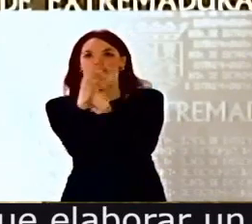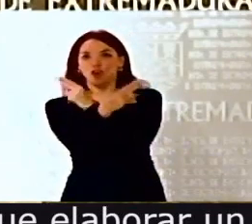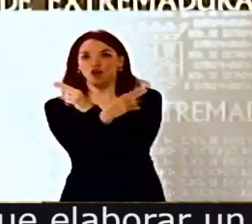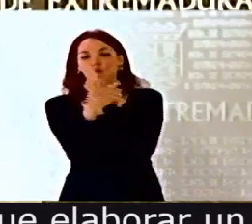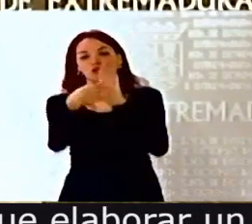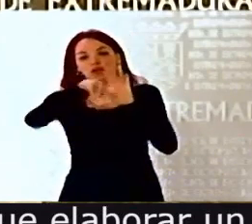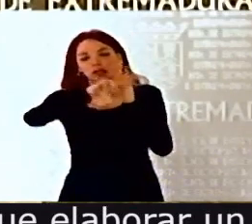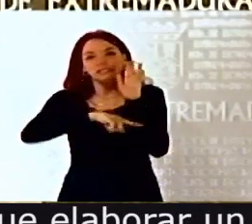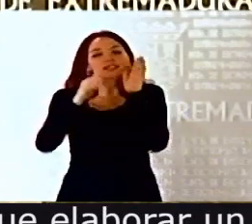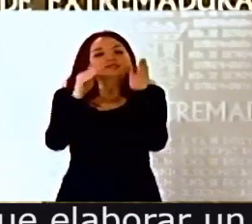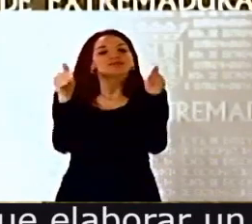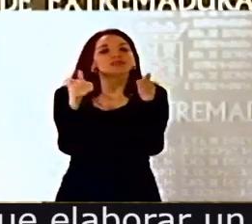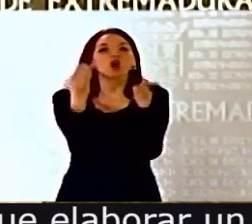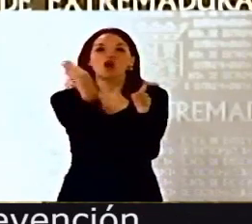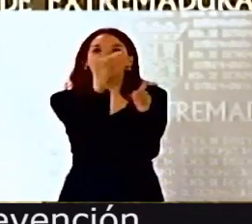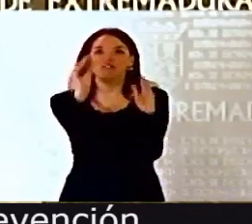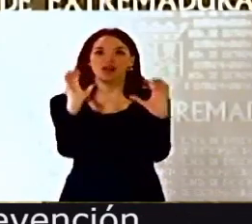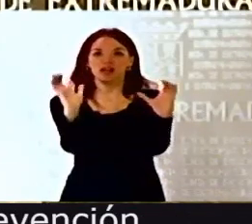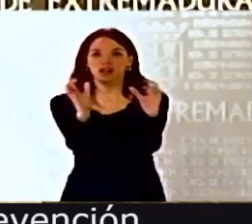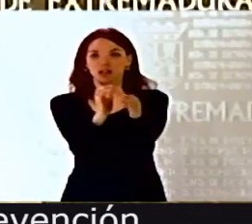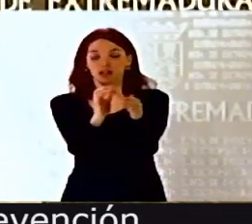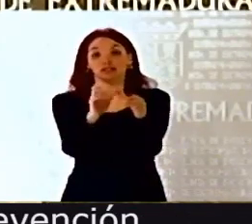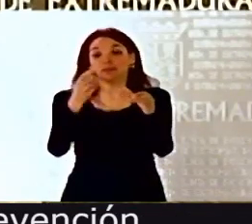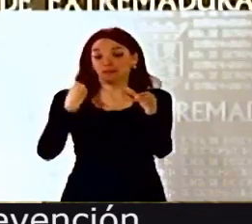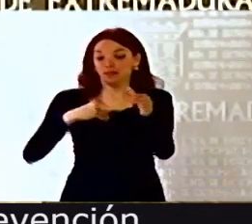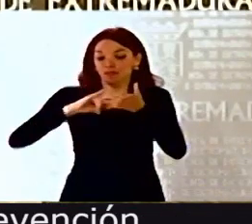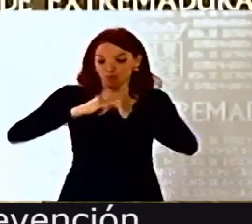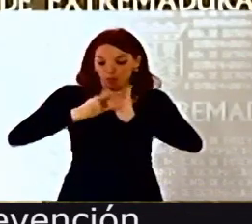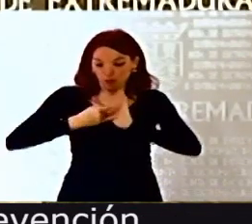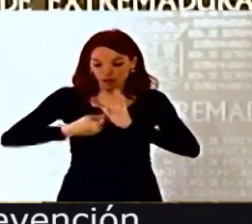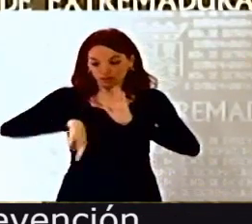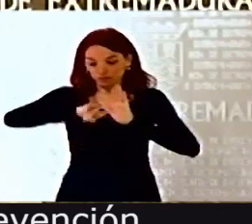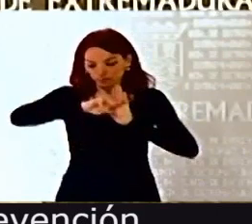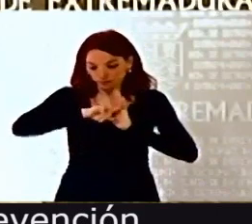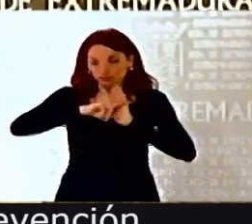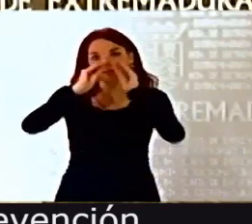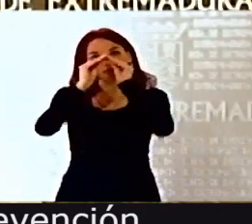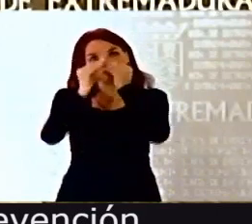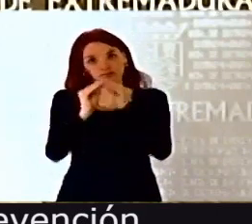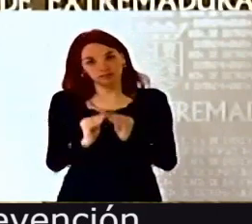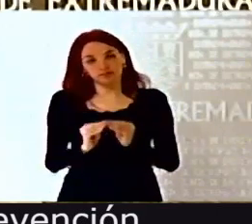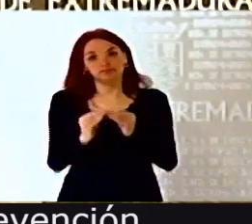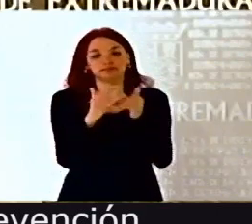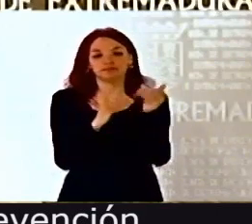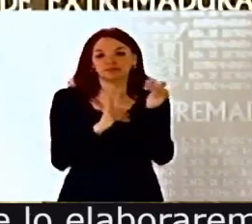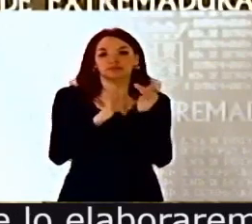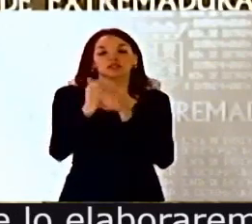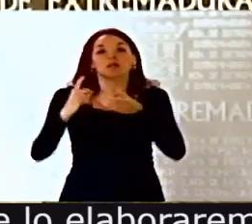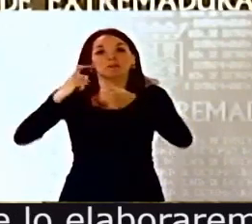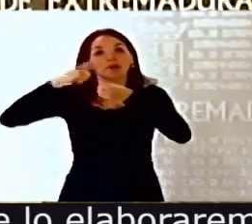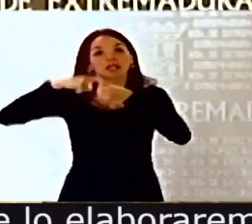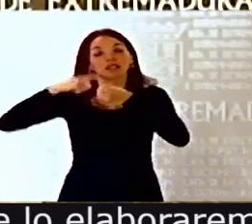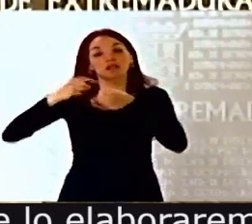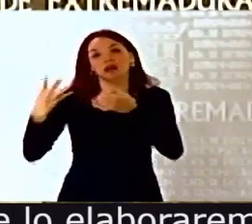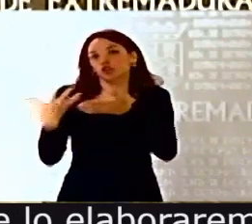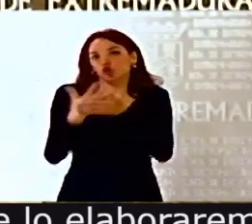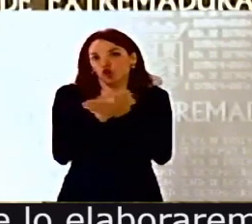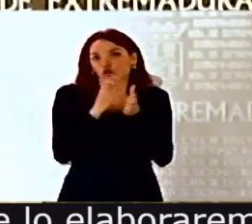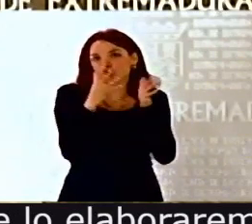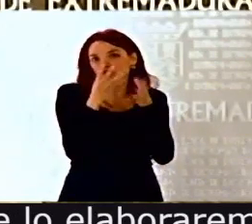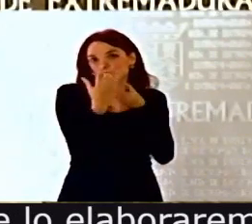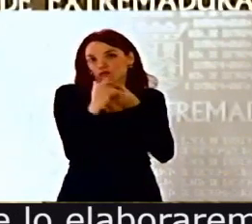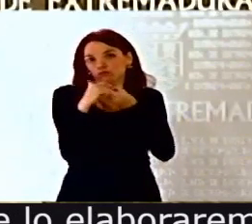destinadas a la población joven. Y ahí, en ese plan, que lo elaboraremos con la participación de todos los que forman parte de este Consejo,